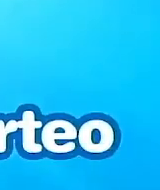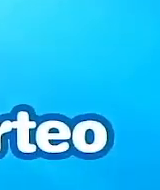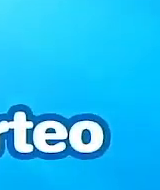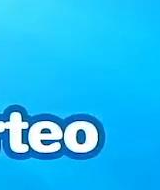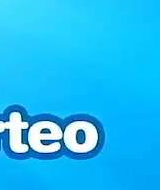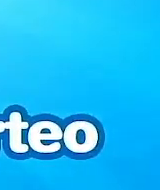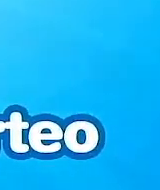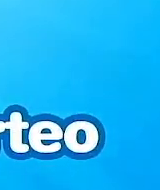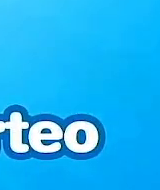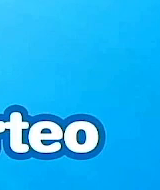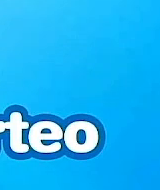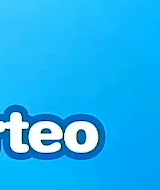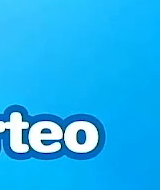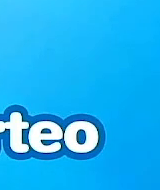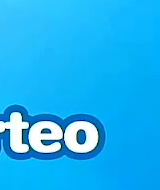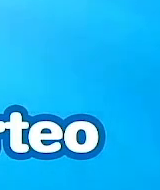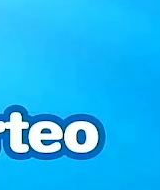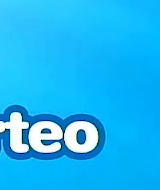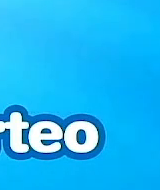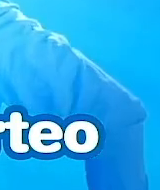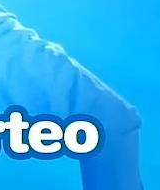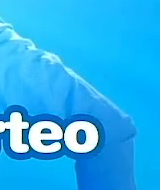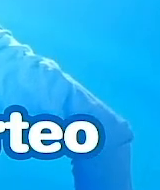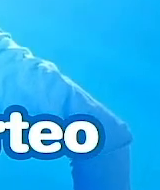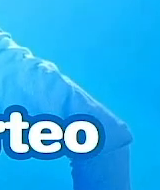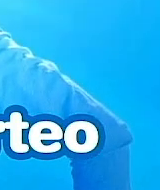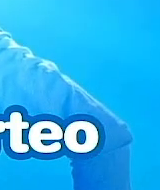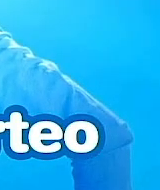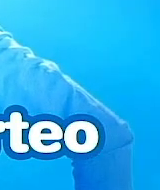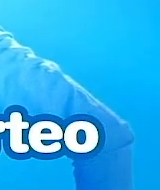¡Ay, qué bonito! Yo me gané